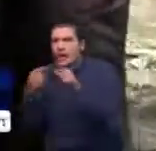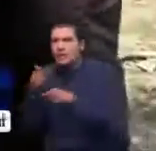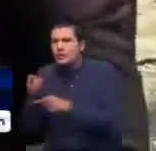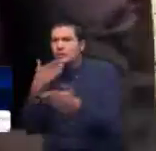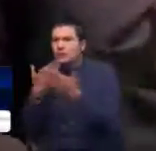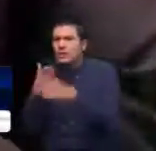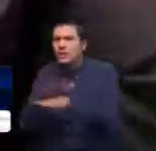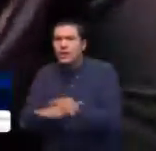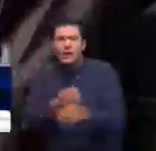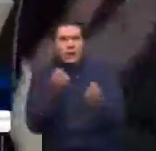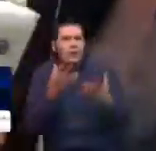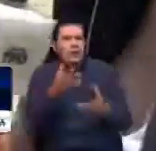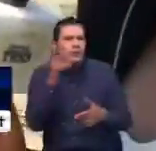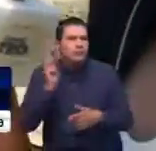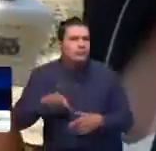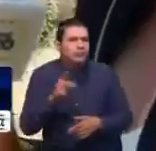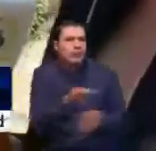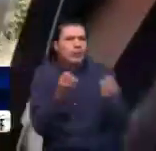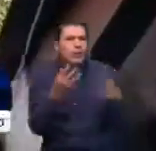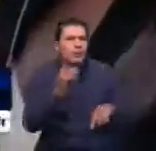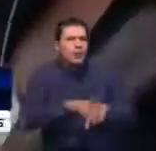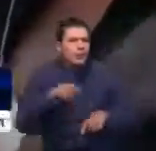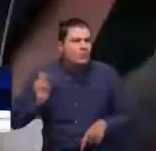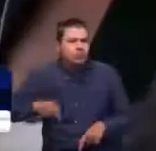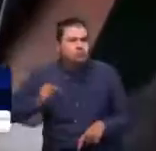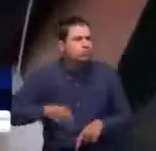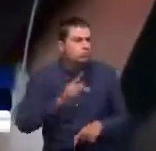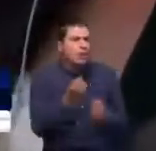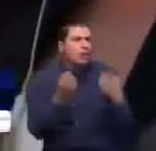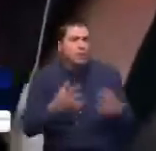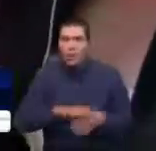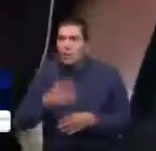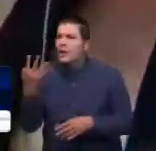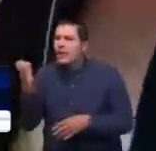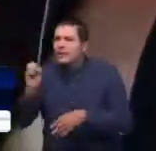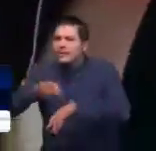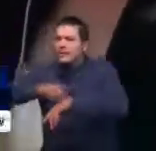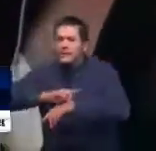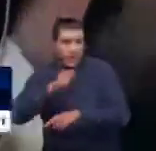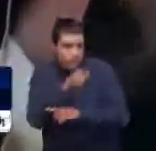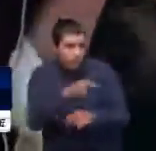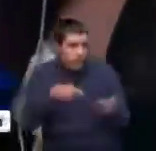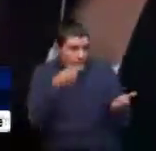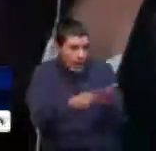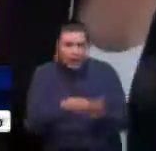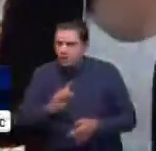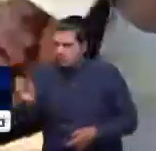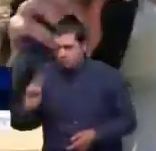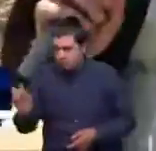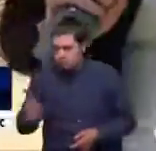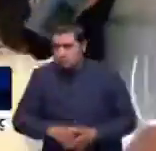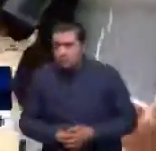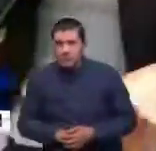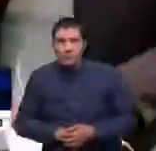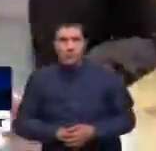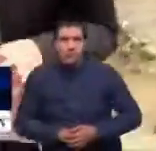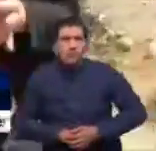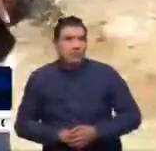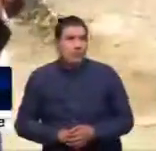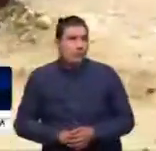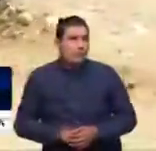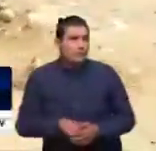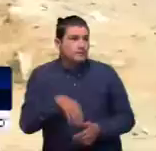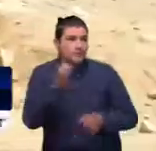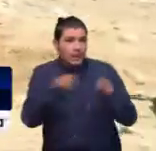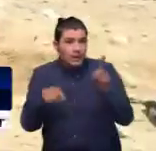tardes. Buenas tardes. ¿Cuánto es el recorrido? ¿Cuánto tiempo duró usted está caminando por esta? 40 minutos. ¿Te cobraron por eso? No. Bien, y es que también